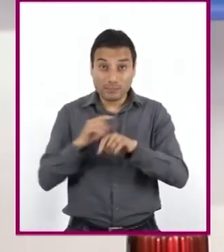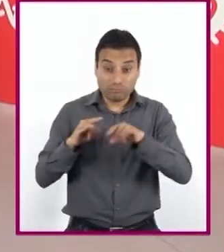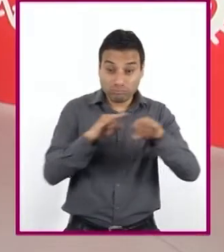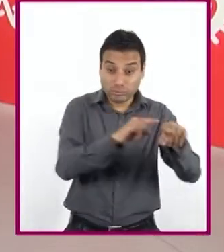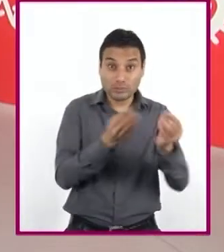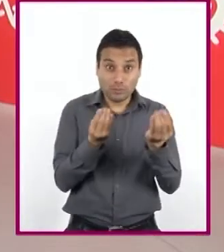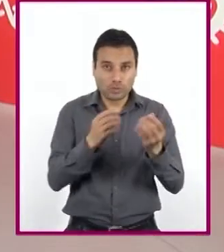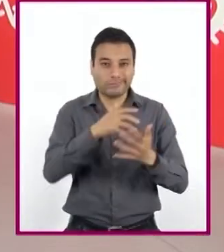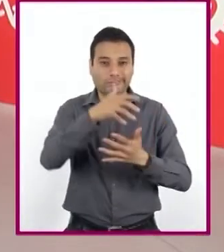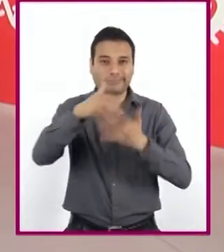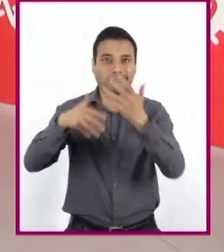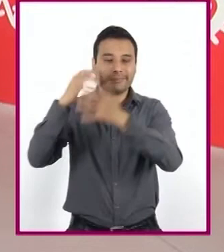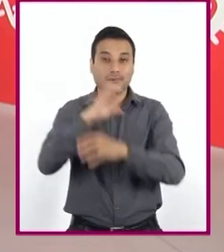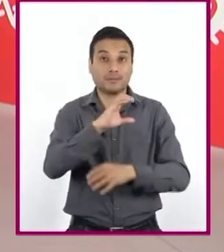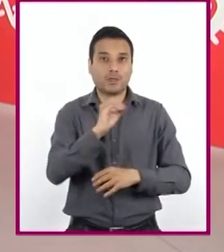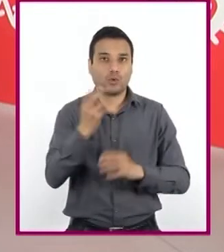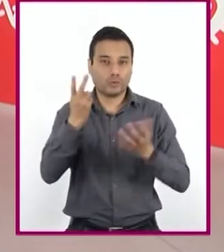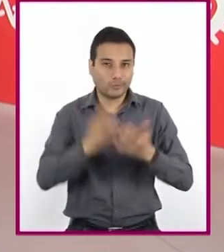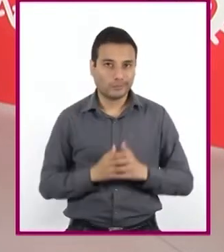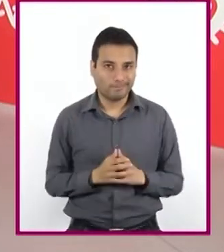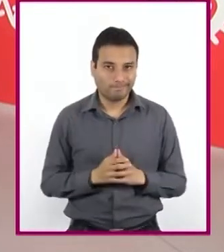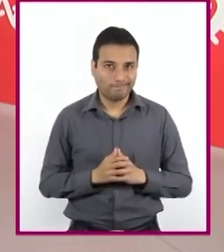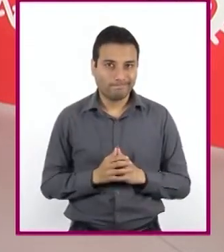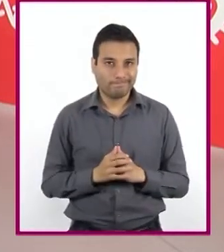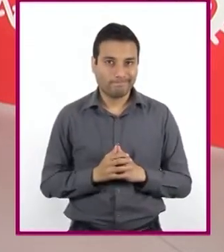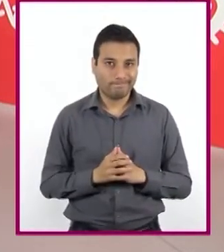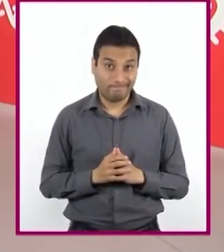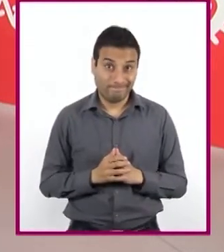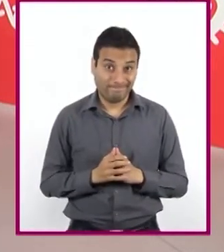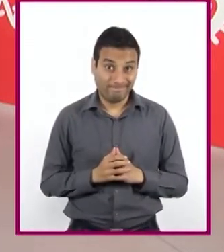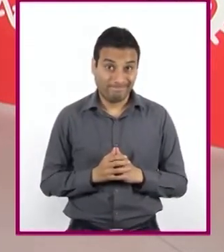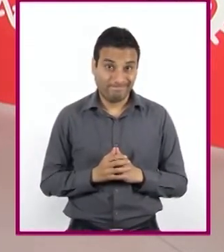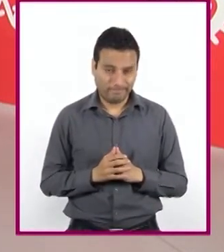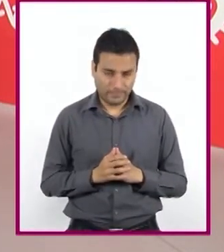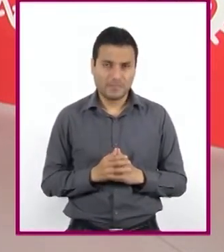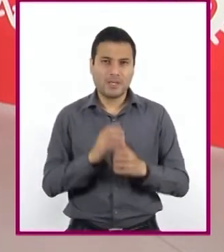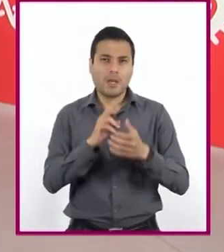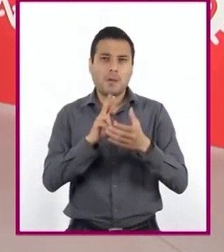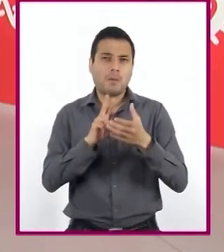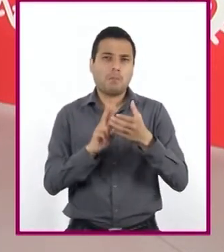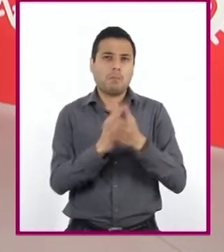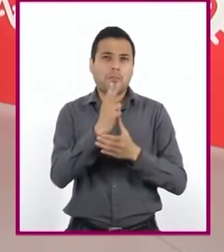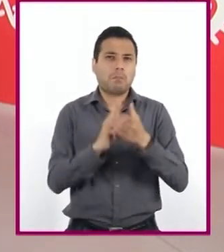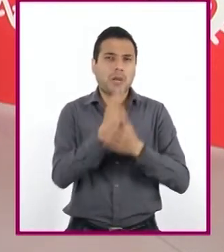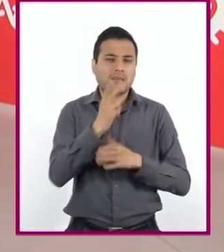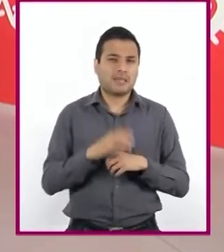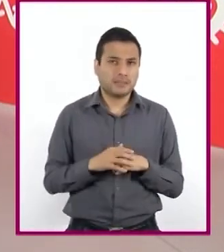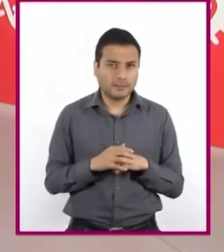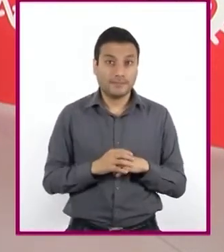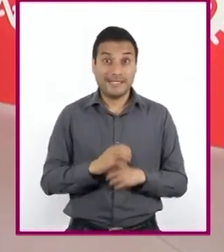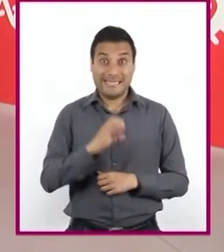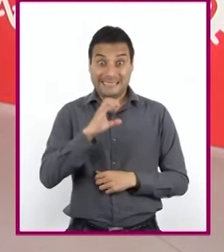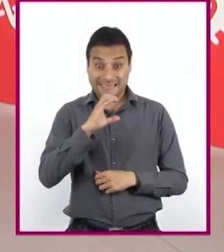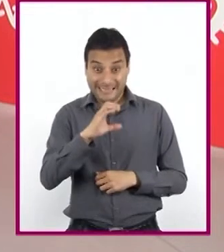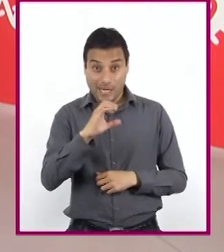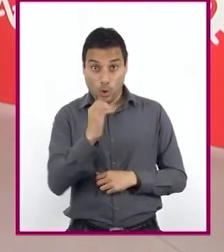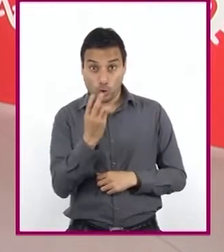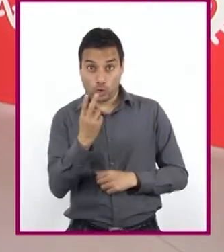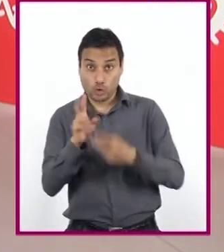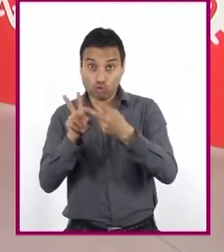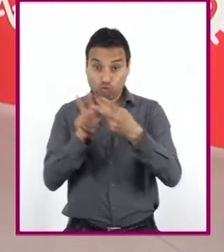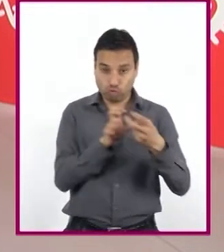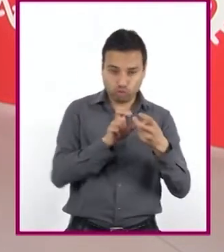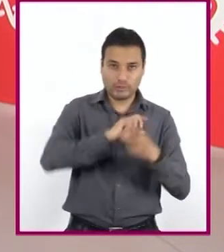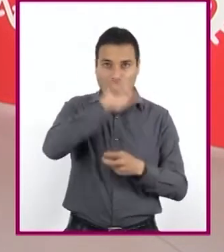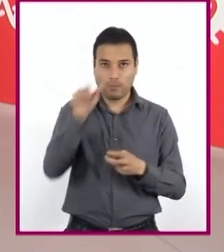fábricas. De manera natural, la cantidad de plantas que transforman el dióxido de carbono de los